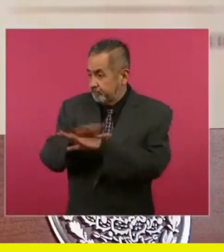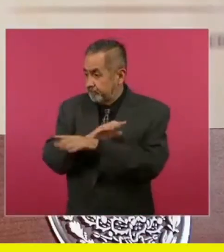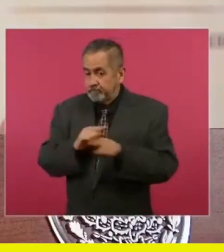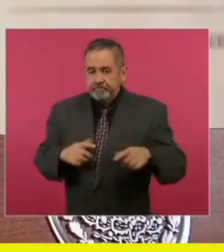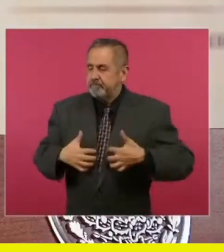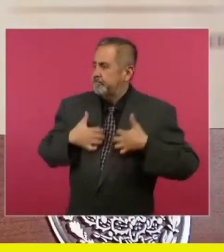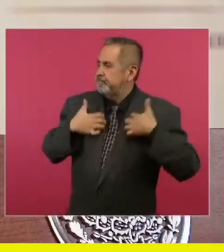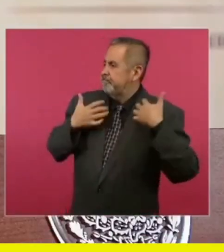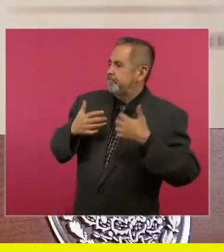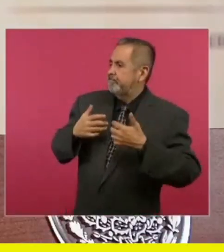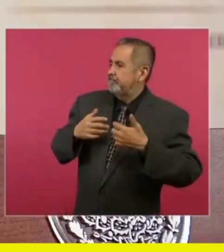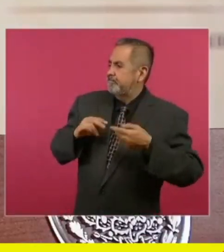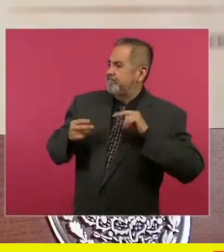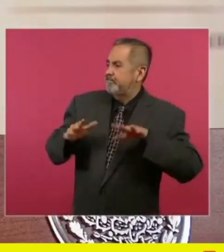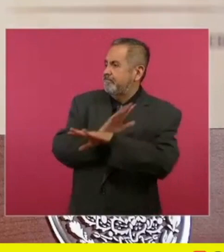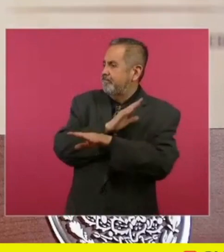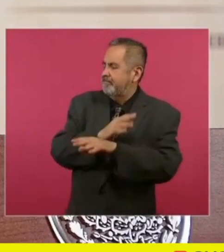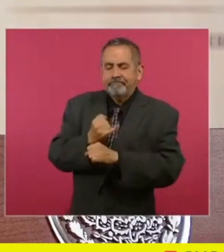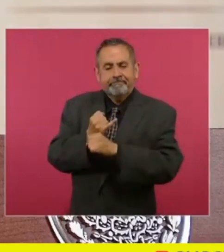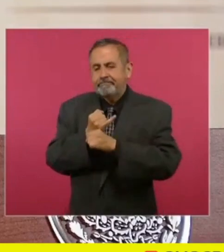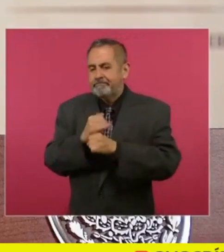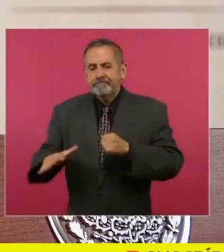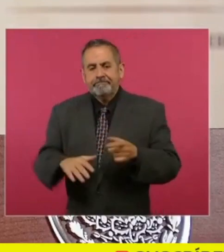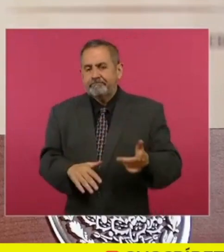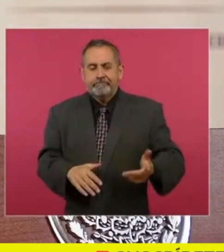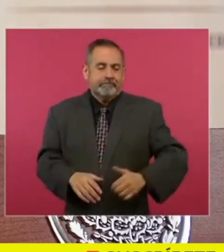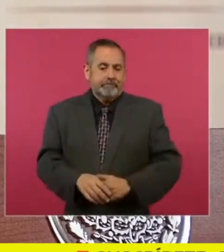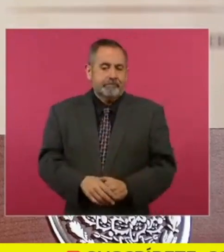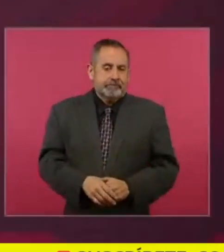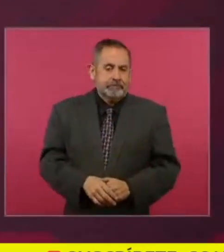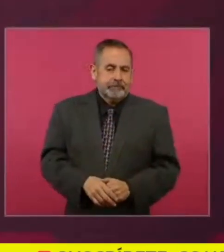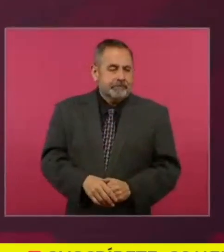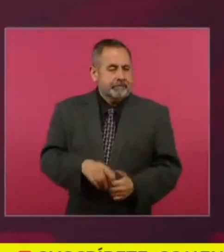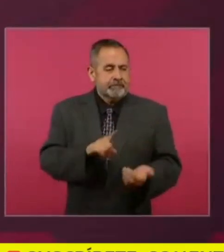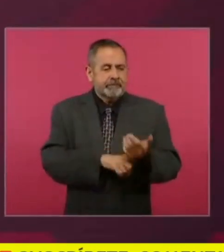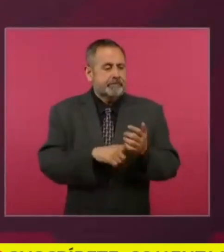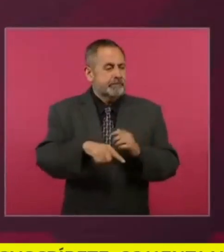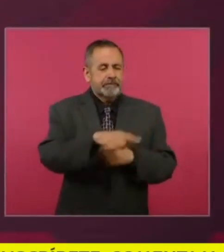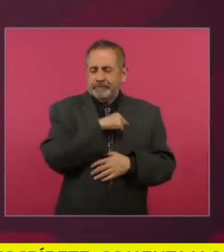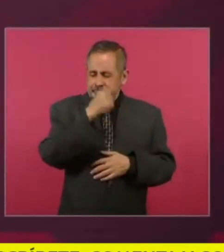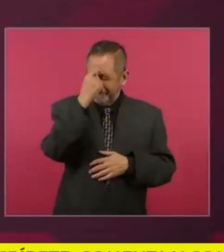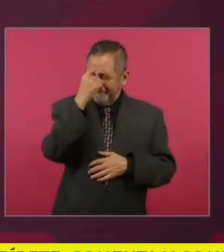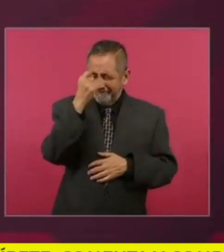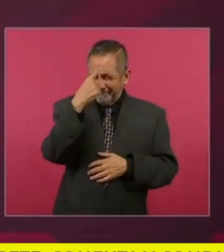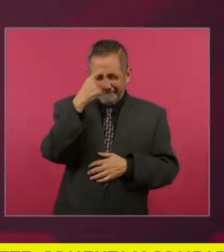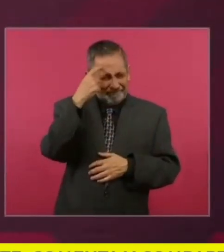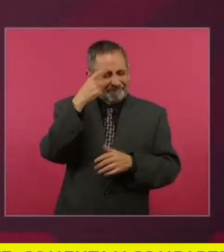de esas expresiones ese pensamiento retrógrada